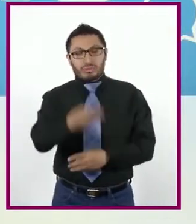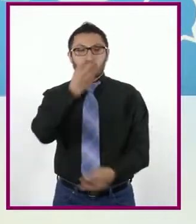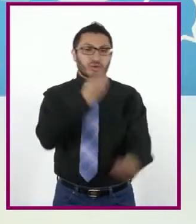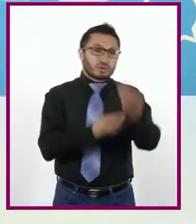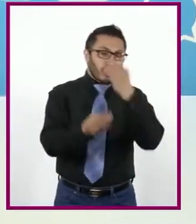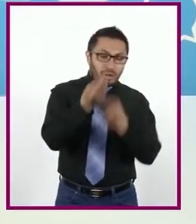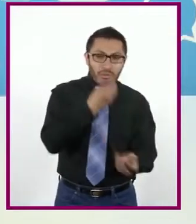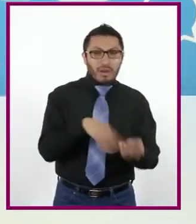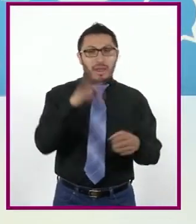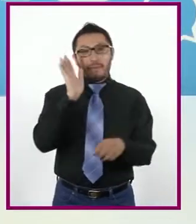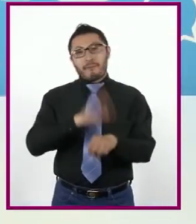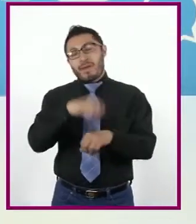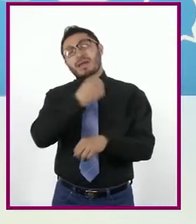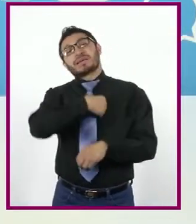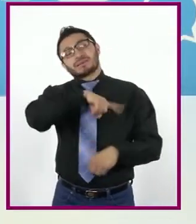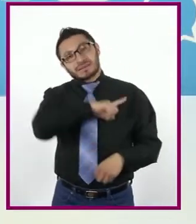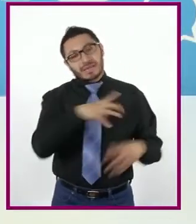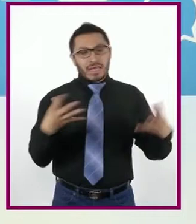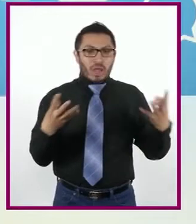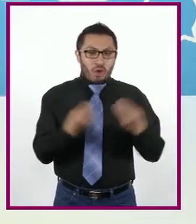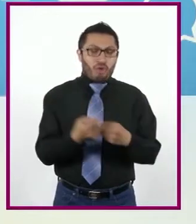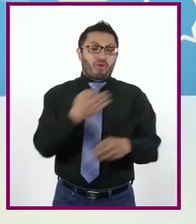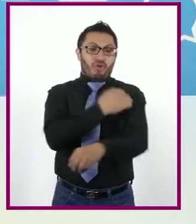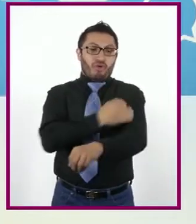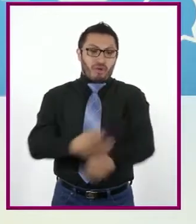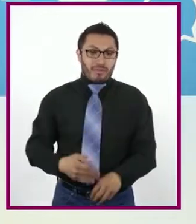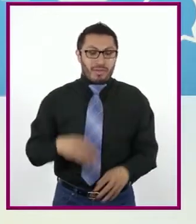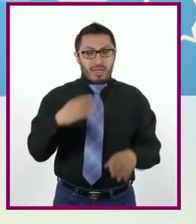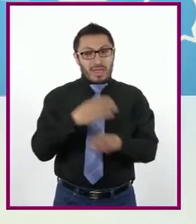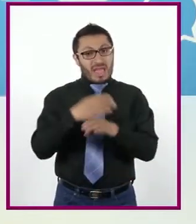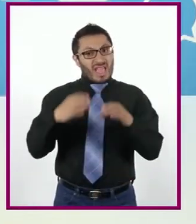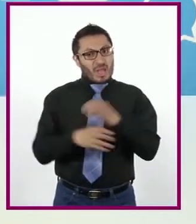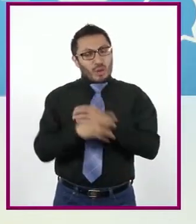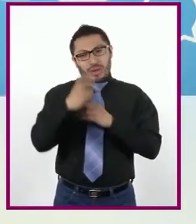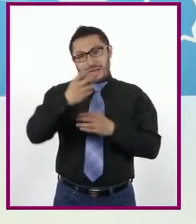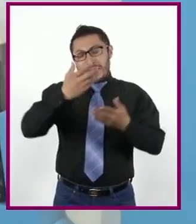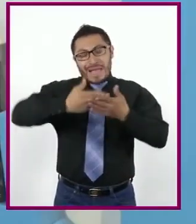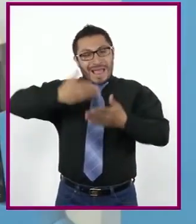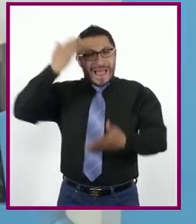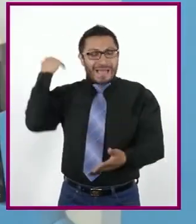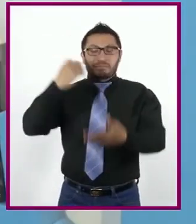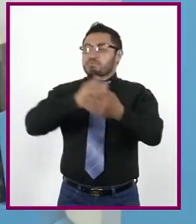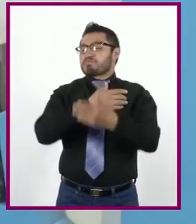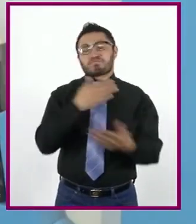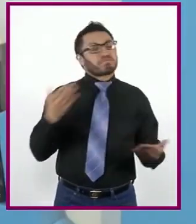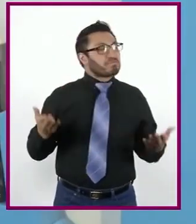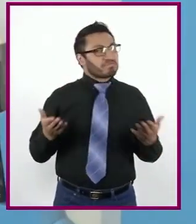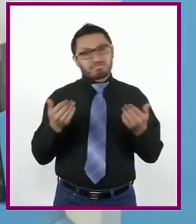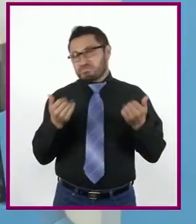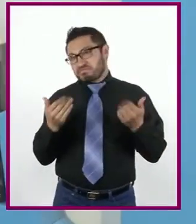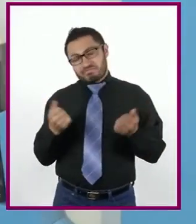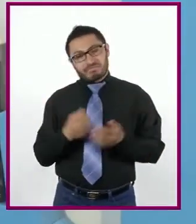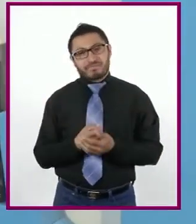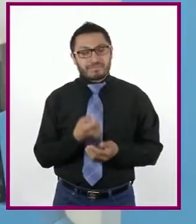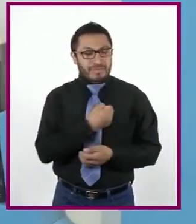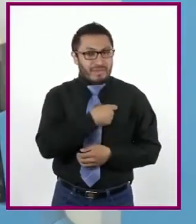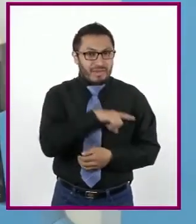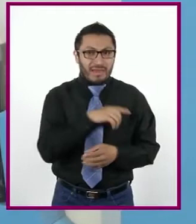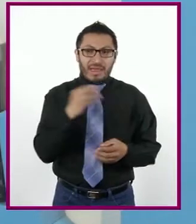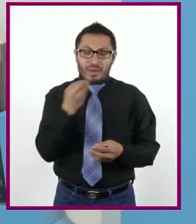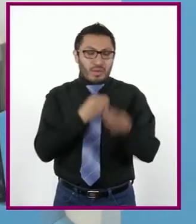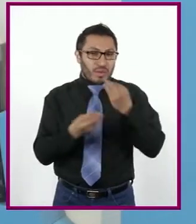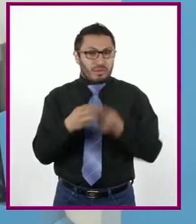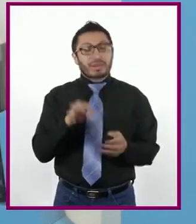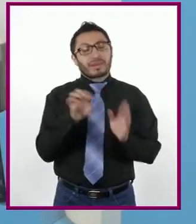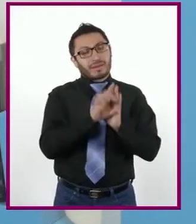alimentos más sanos junto con mi familia, cosa que hace mucho tiempo no hacía. Claro, estos ejemplos que tú